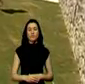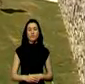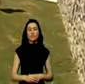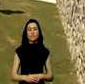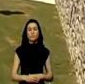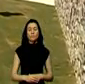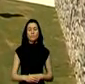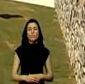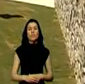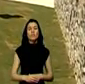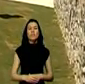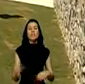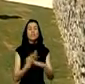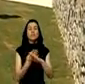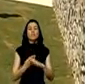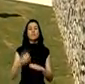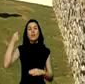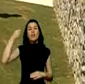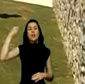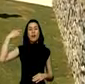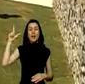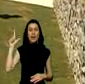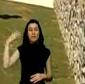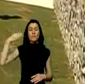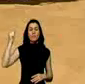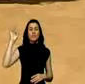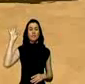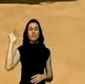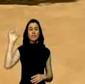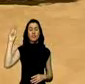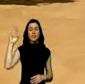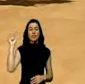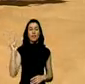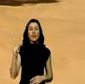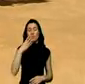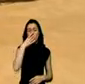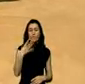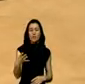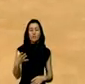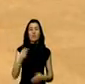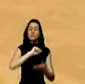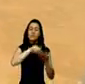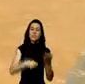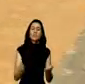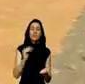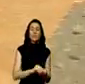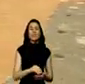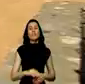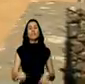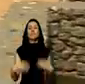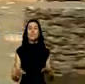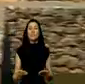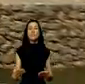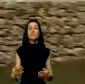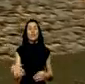Viveros Albatera repite de nuevo la gestión de los parques y jardines durante los próximos cuatro años. Esta contrata se hará responsable de la conservación y